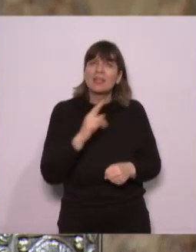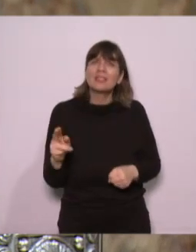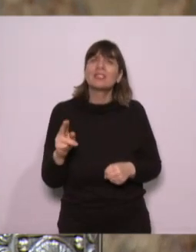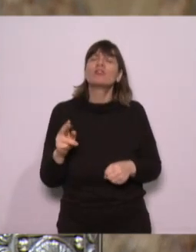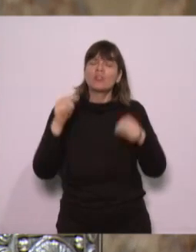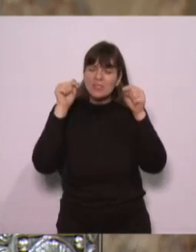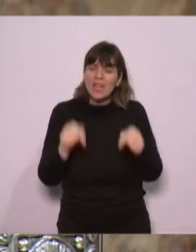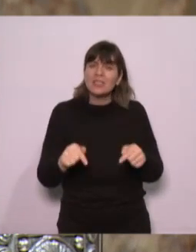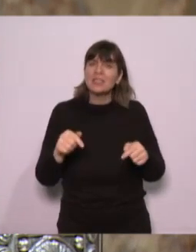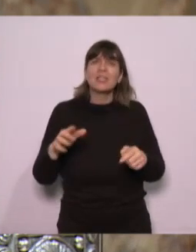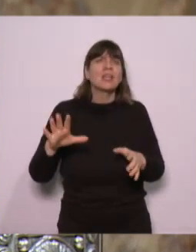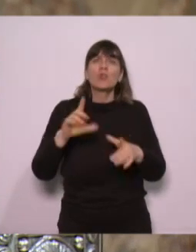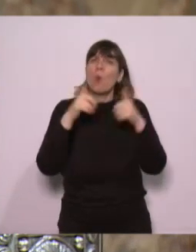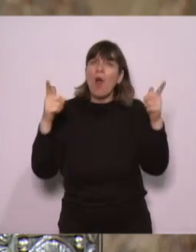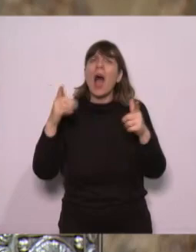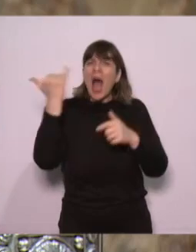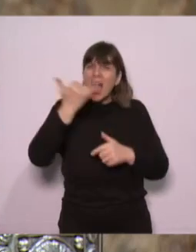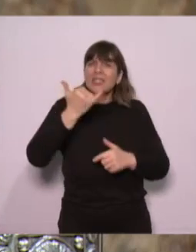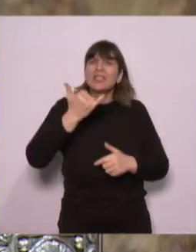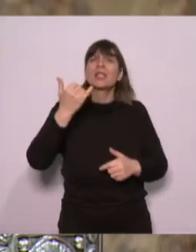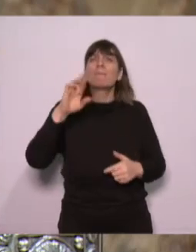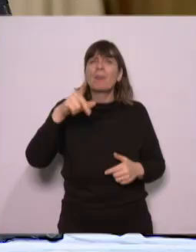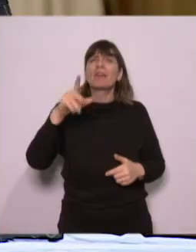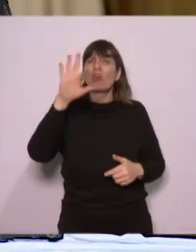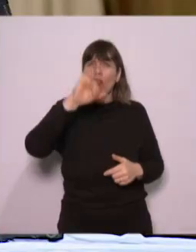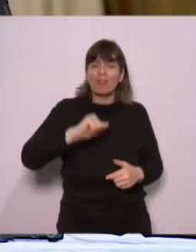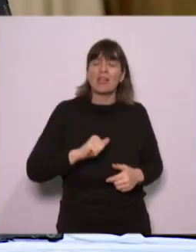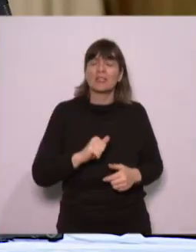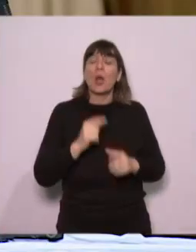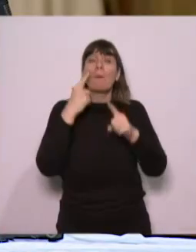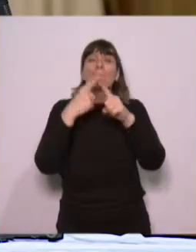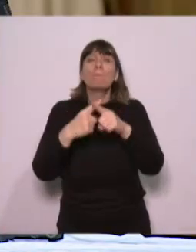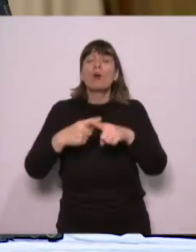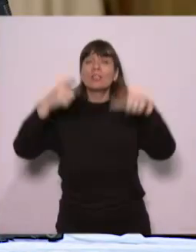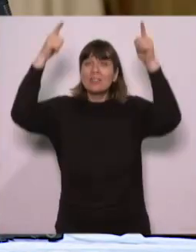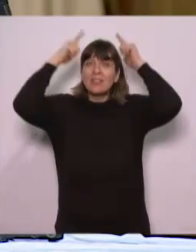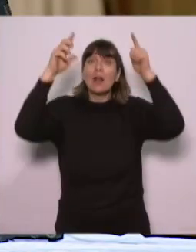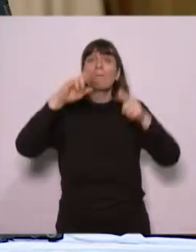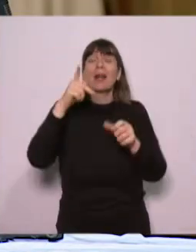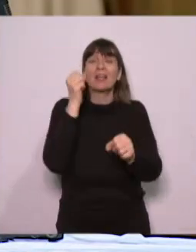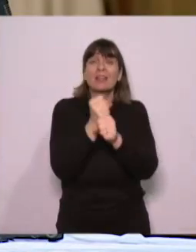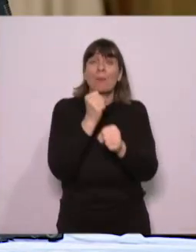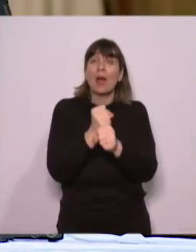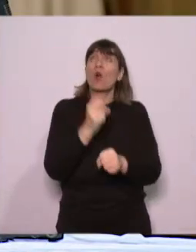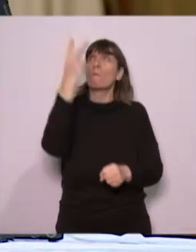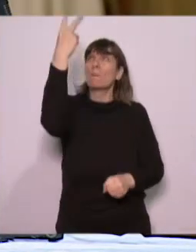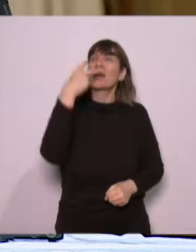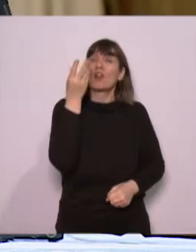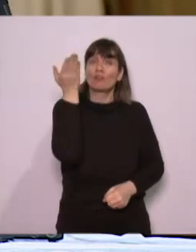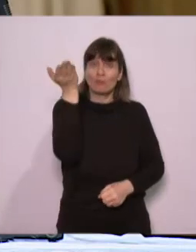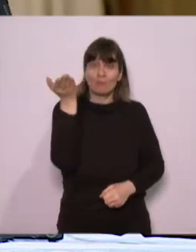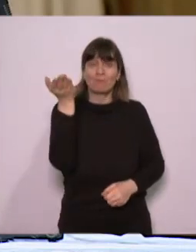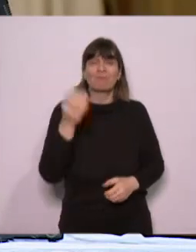y así no nos falte el pan de cada día. Oremos. Por San Cayetano, escúchanos,